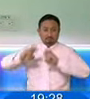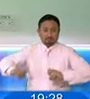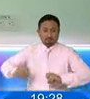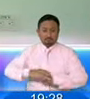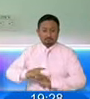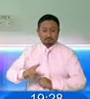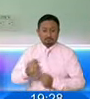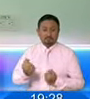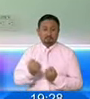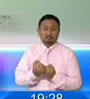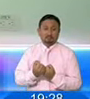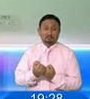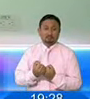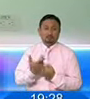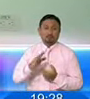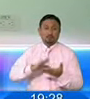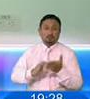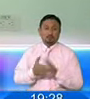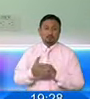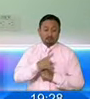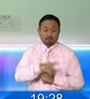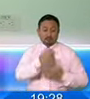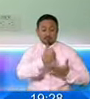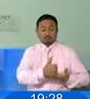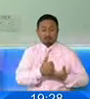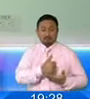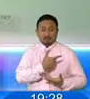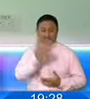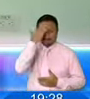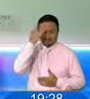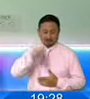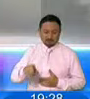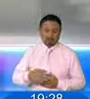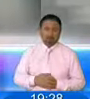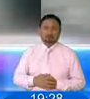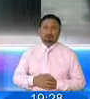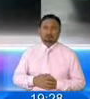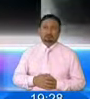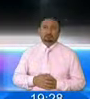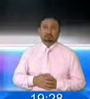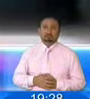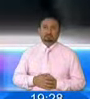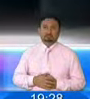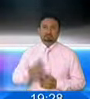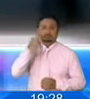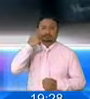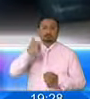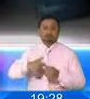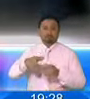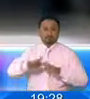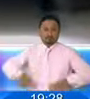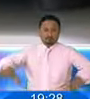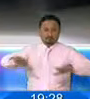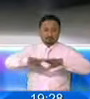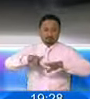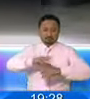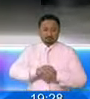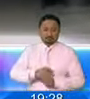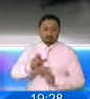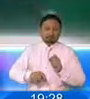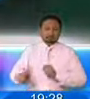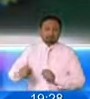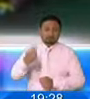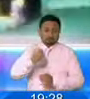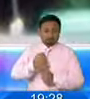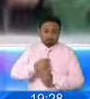del apoyo de la comunidad que ayuda a determinar estas cosas. El tráfico de combustible en la zona de frontera para quienes se